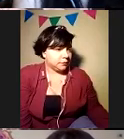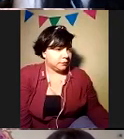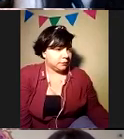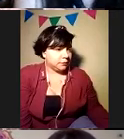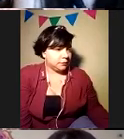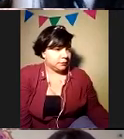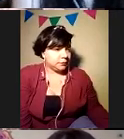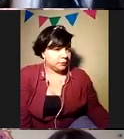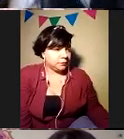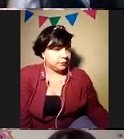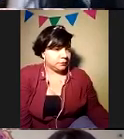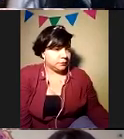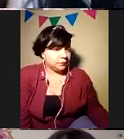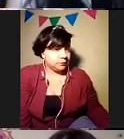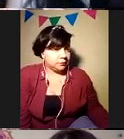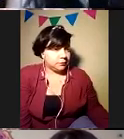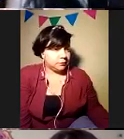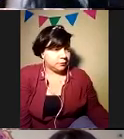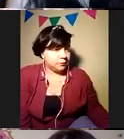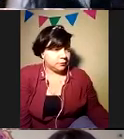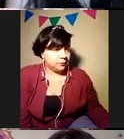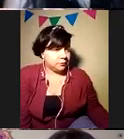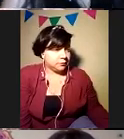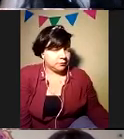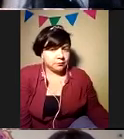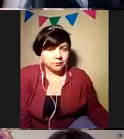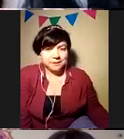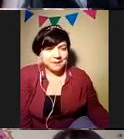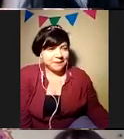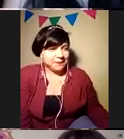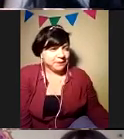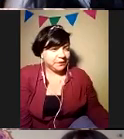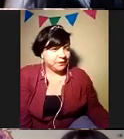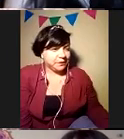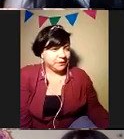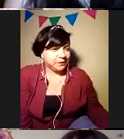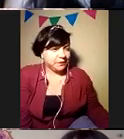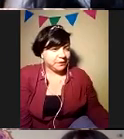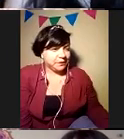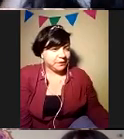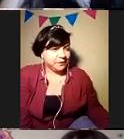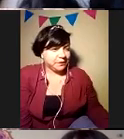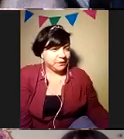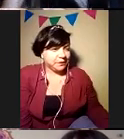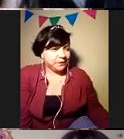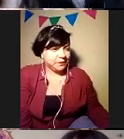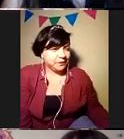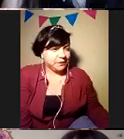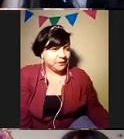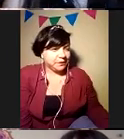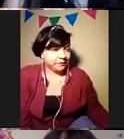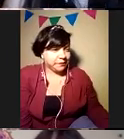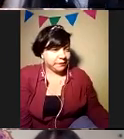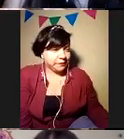todos y todas. Esta semana tendremos la segunda versión del seminario online Mirar, Sentir, Oír, pensado en entregar herramientas